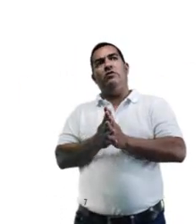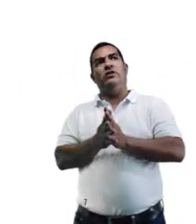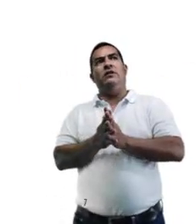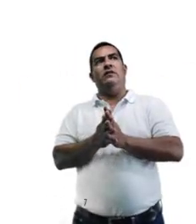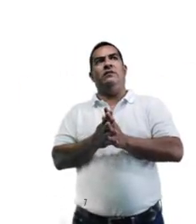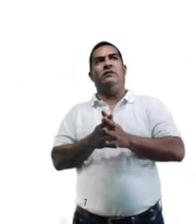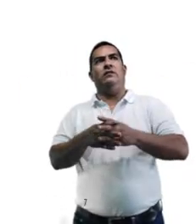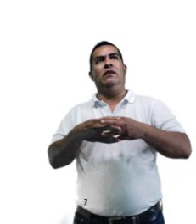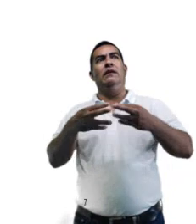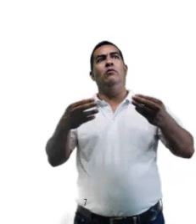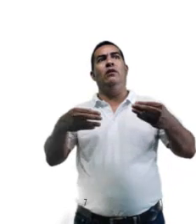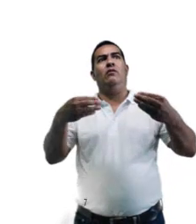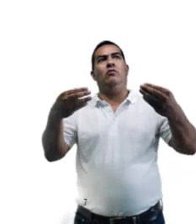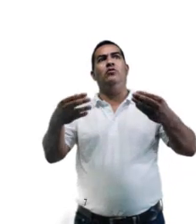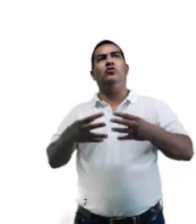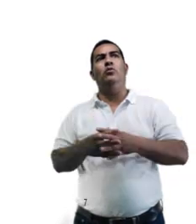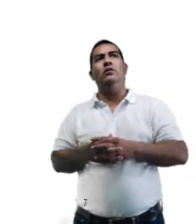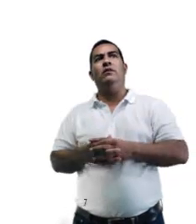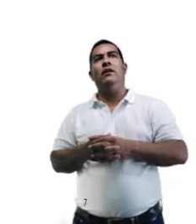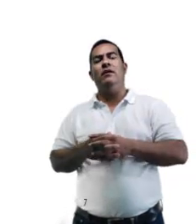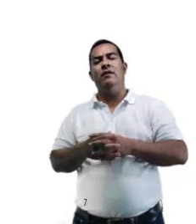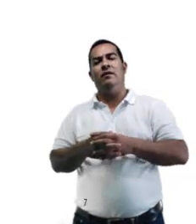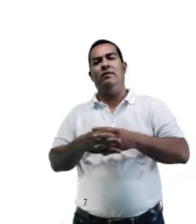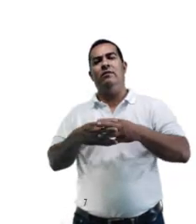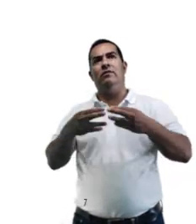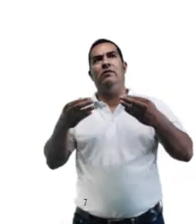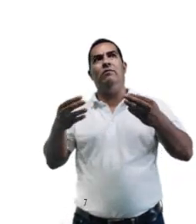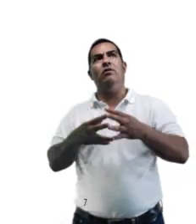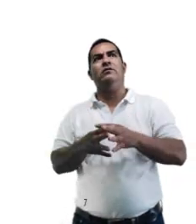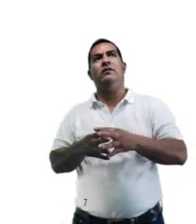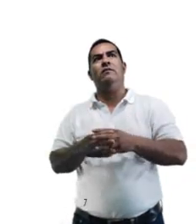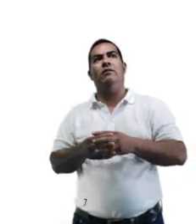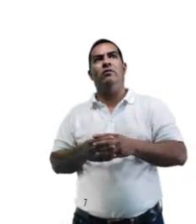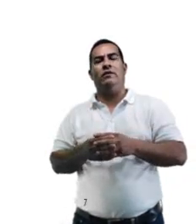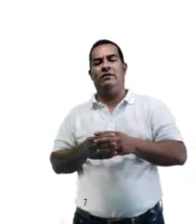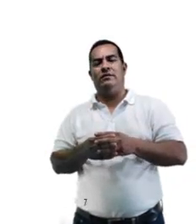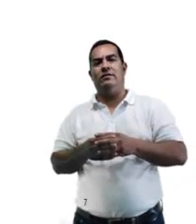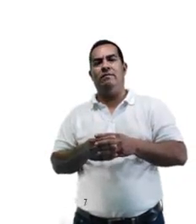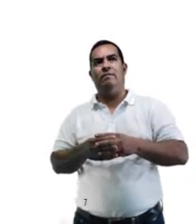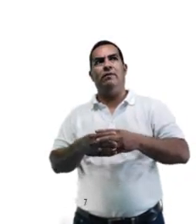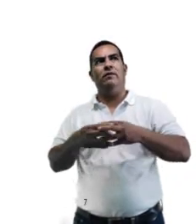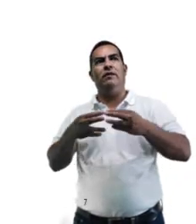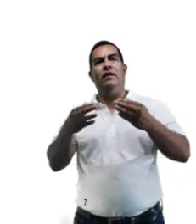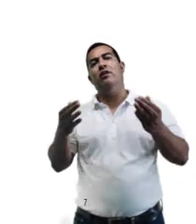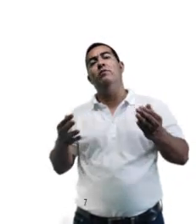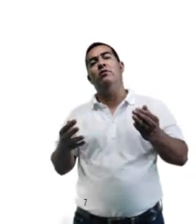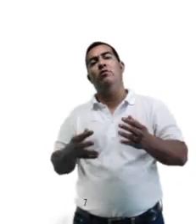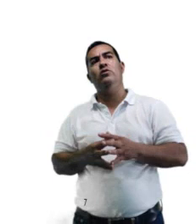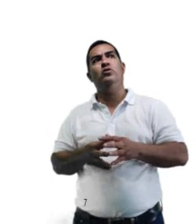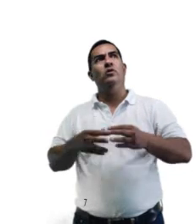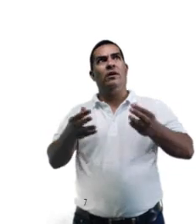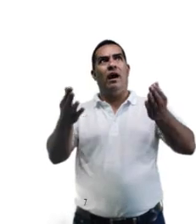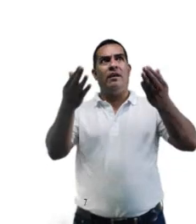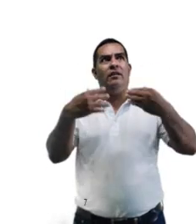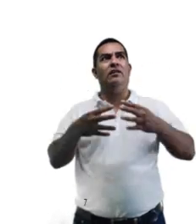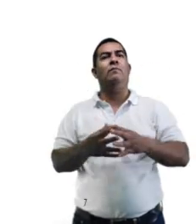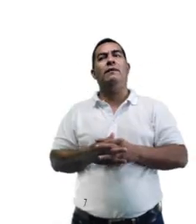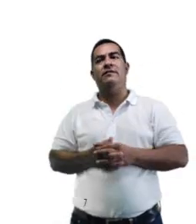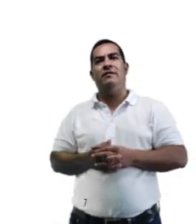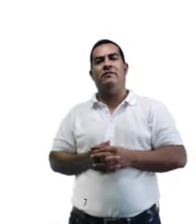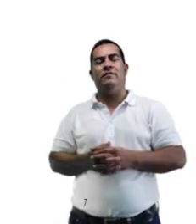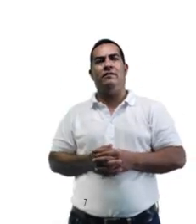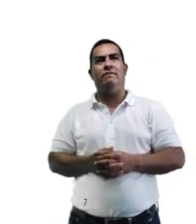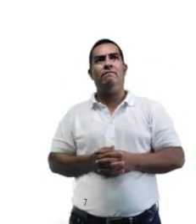Igualmente, número 6, tenemos la consulta de bolsa de valores. Y la número 8, hay que